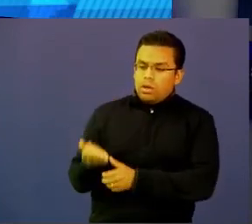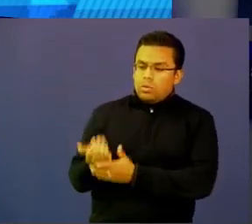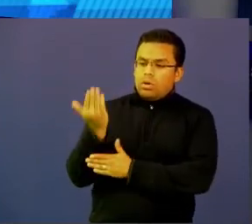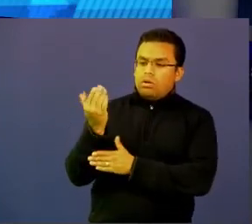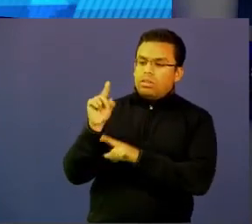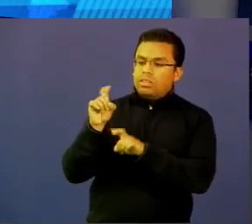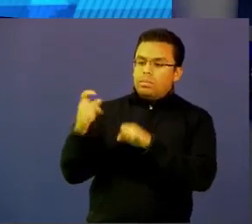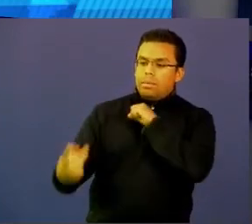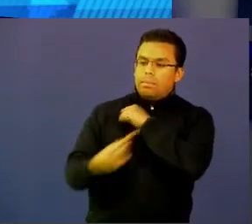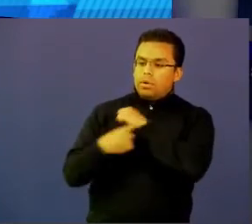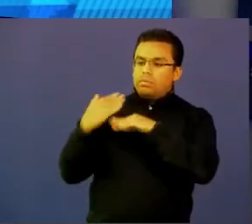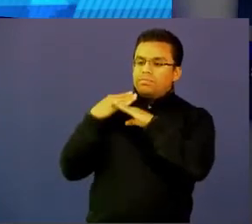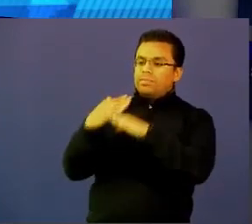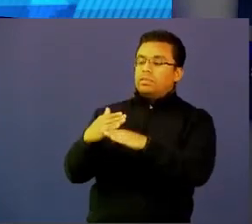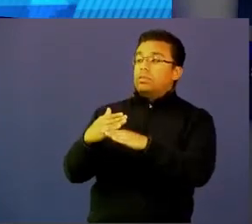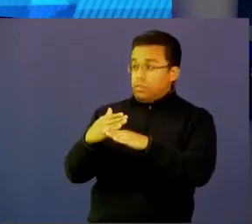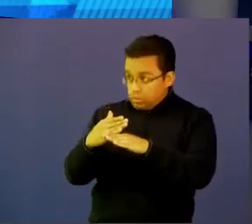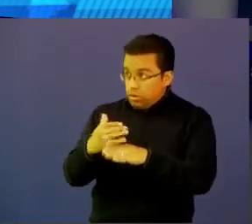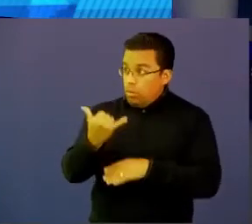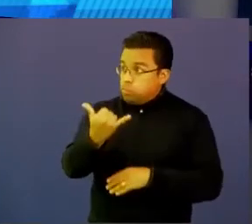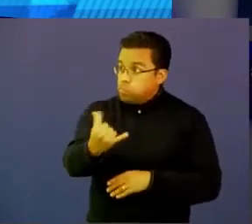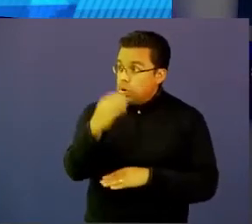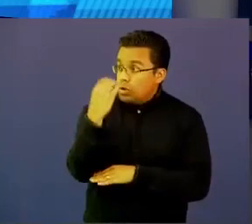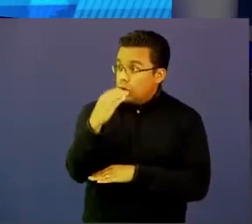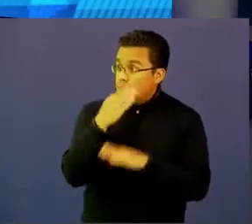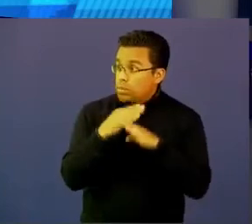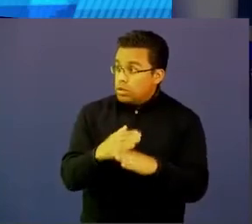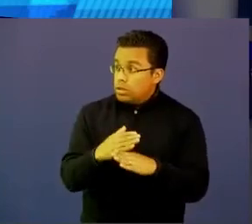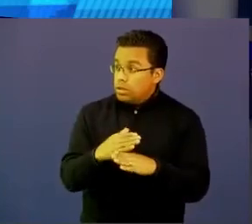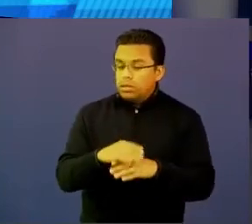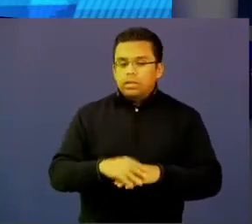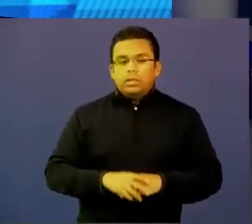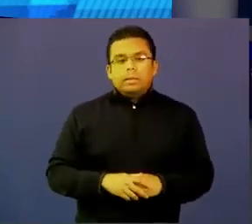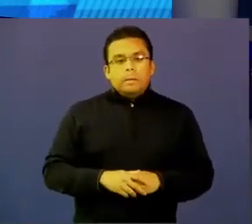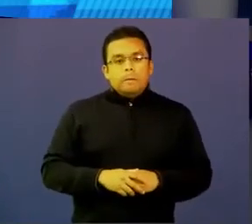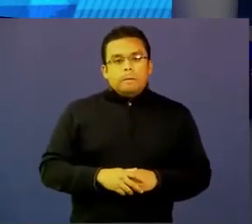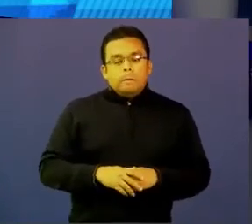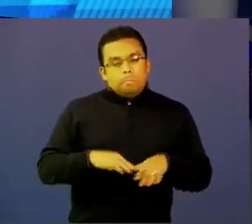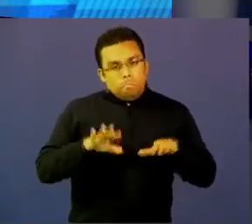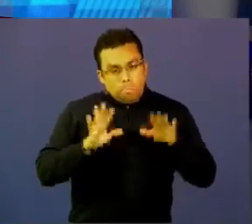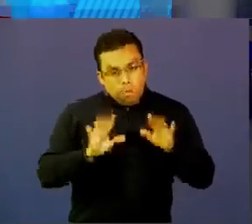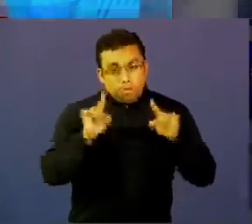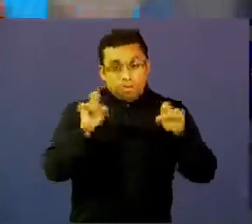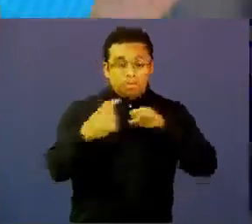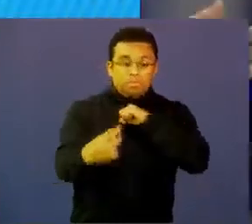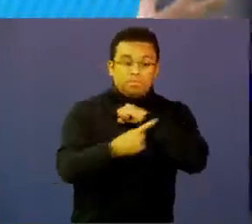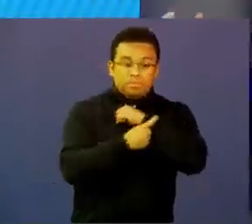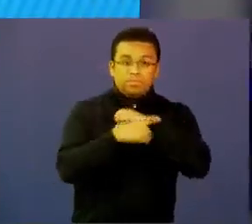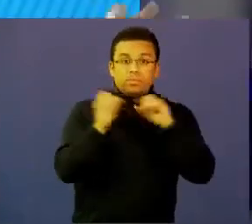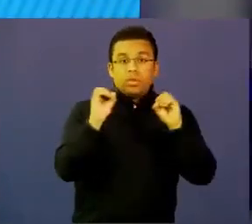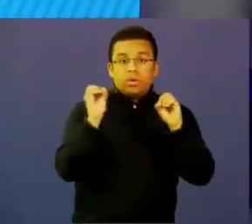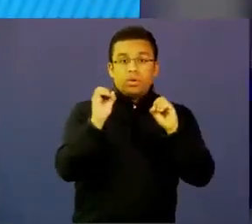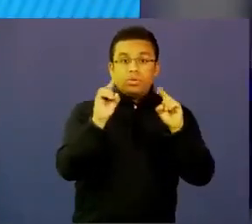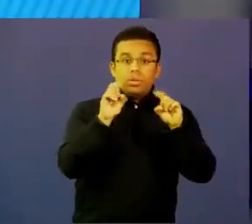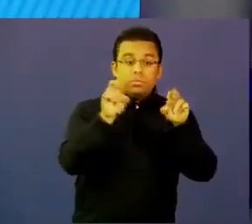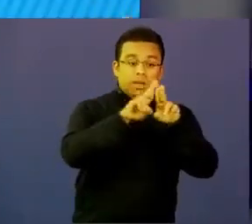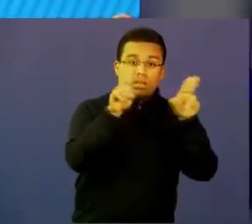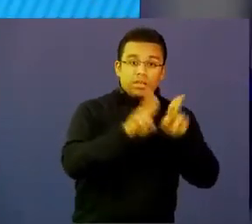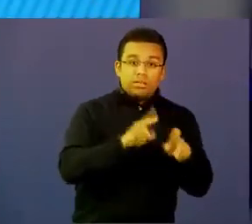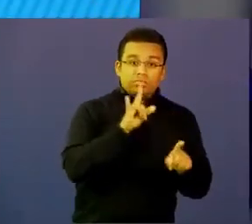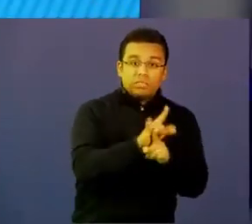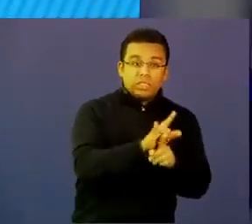anti-bullying? Pues el tema del bullying y el ciberacoso, insisto, es un tema muy nuevo. Lo que encontramos cuando hicimos esa